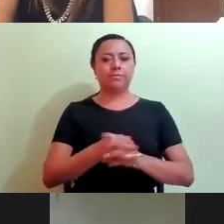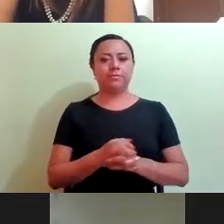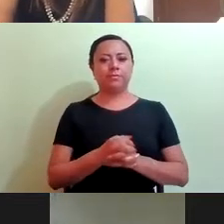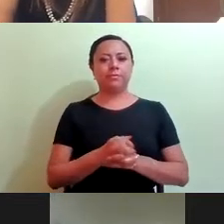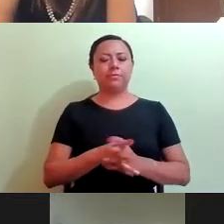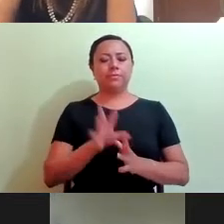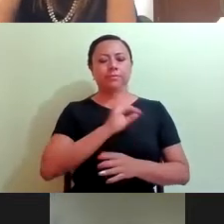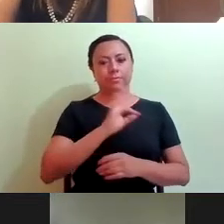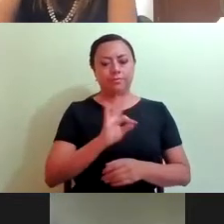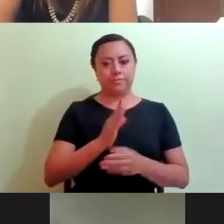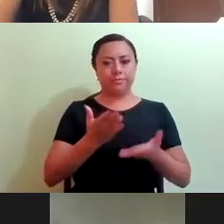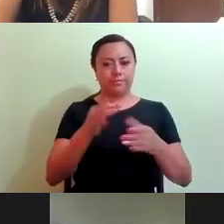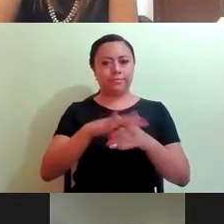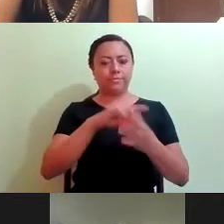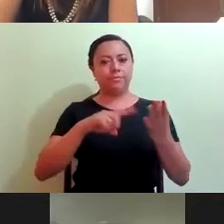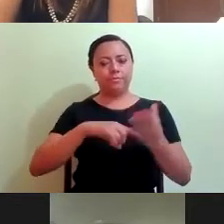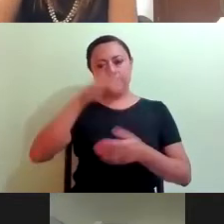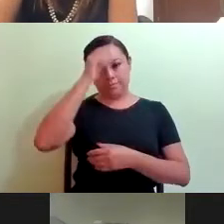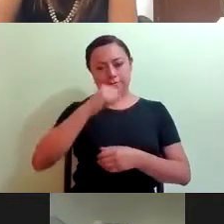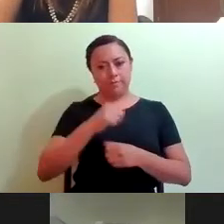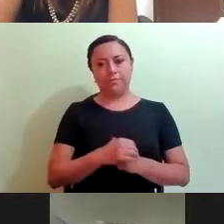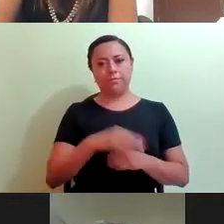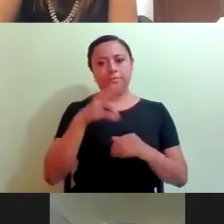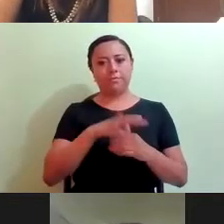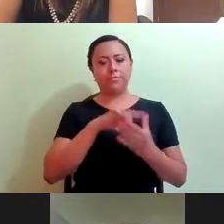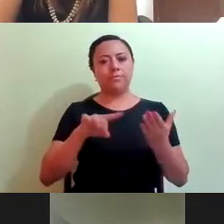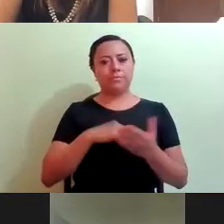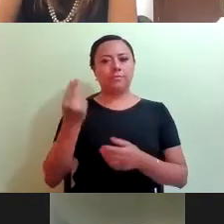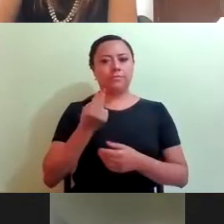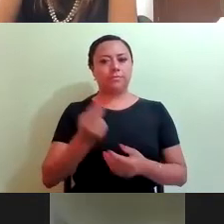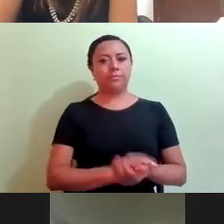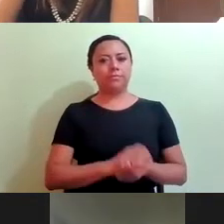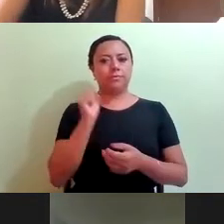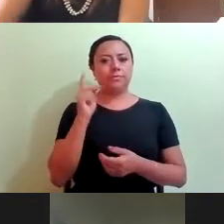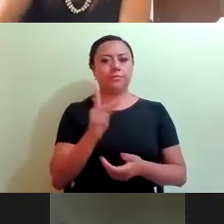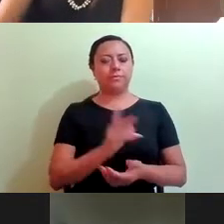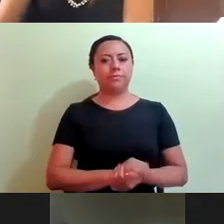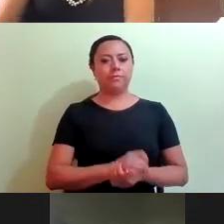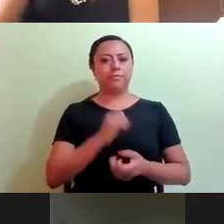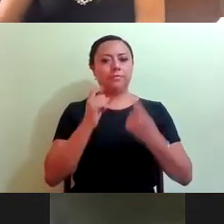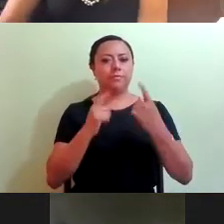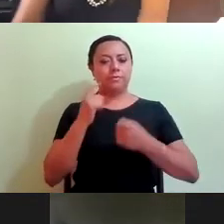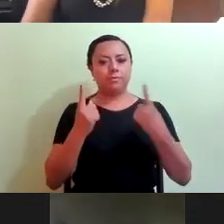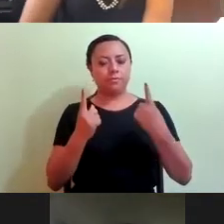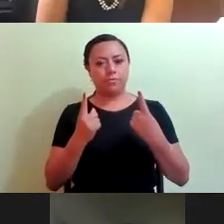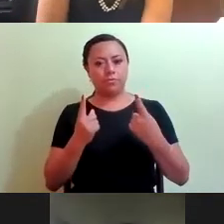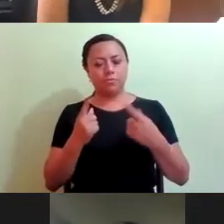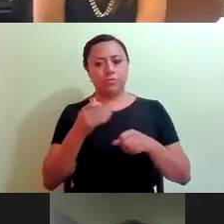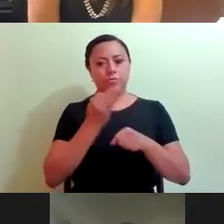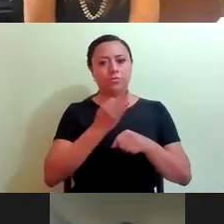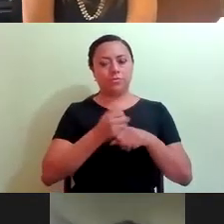consideración del acuerdo en sus términos señalados a la votación correspondiente. Ok. ¿Hay alguna persona que esté en contra del